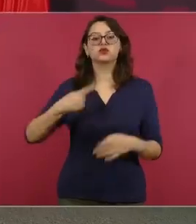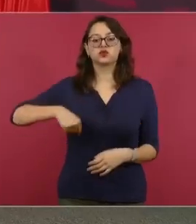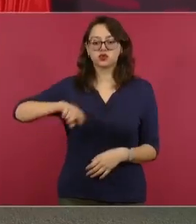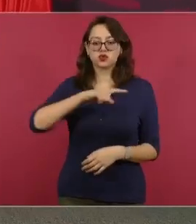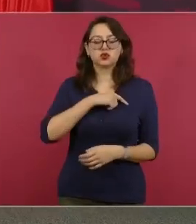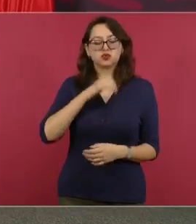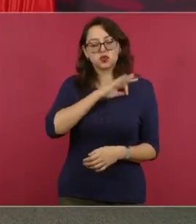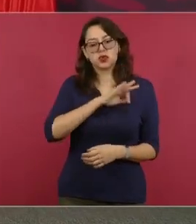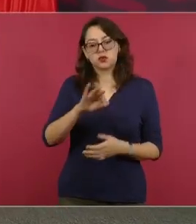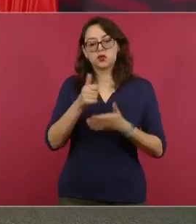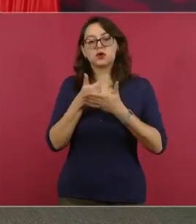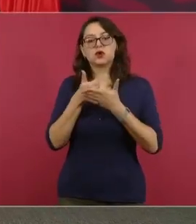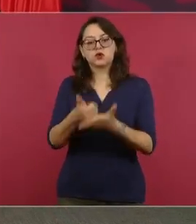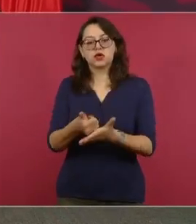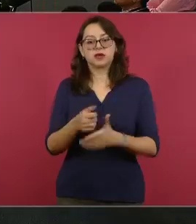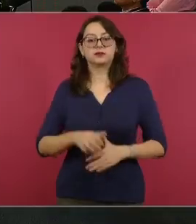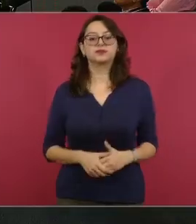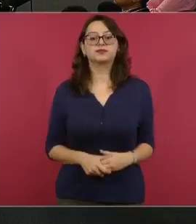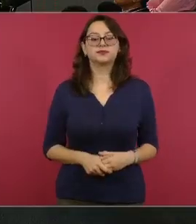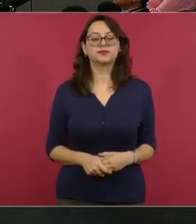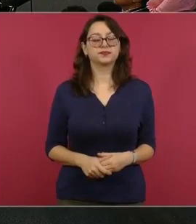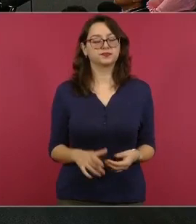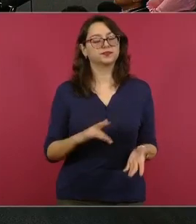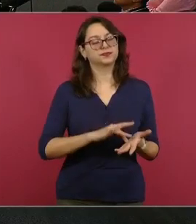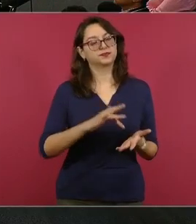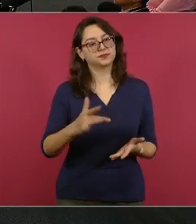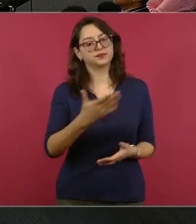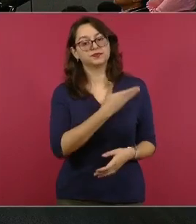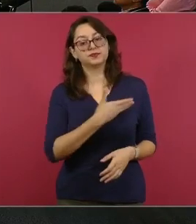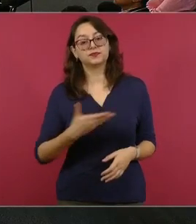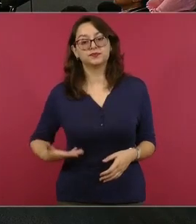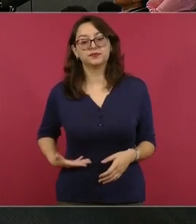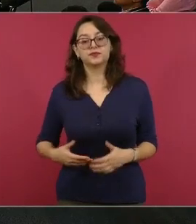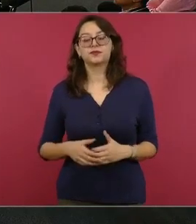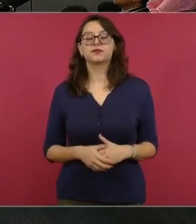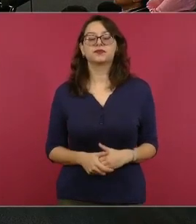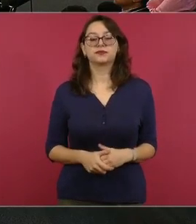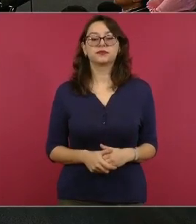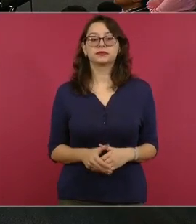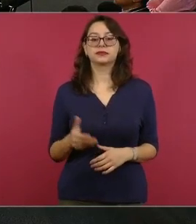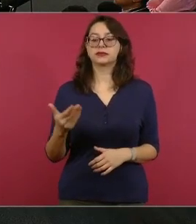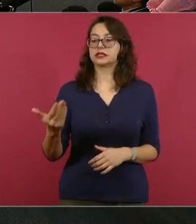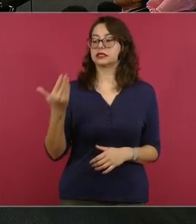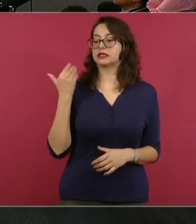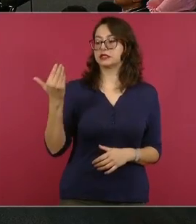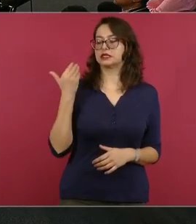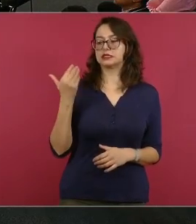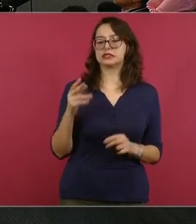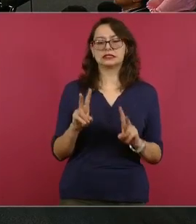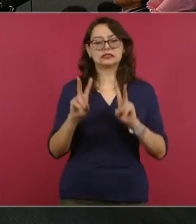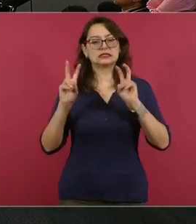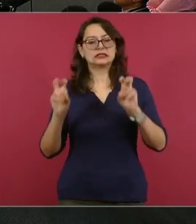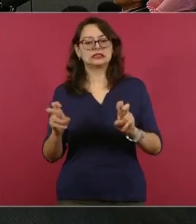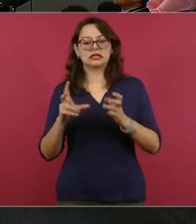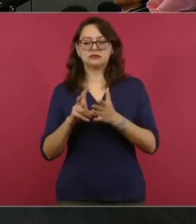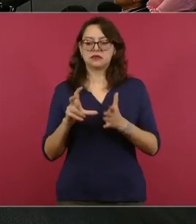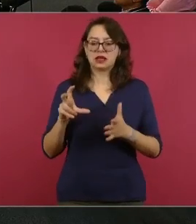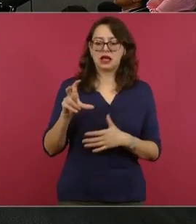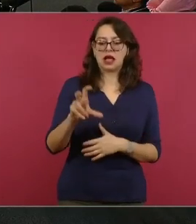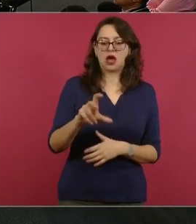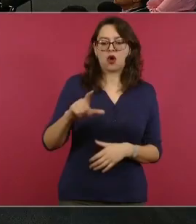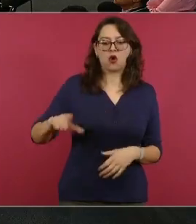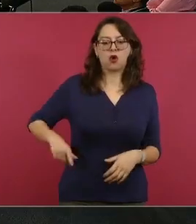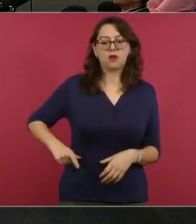ayudamos. Gracias, señor presidente. Sobre las inversiones anunciadas hace unas semanas por usted y el gobernador de